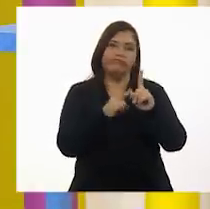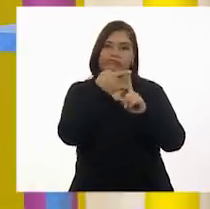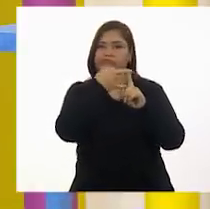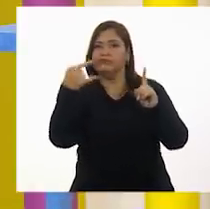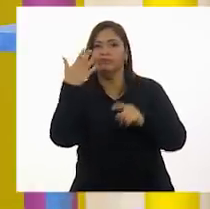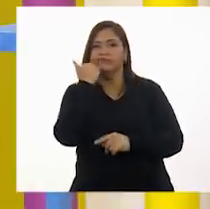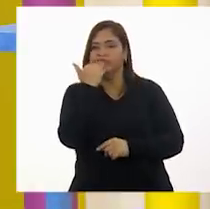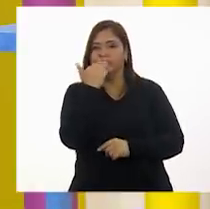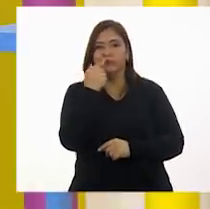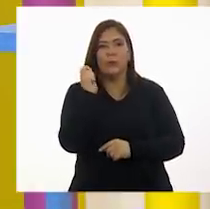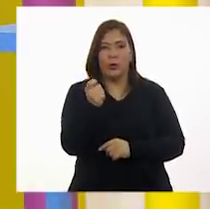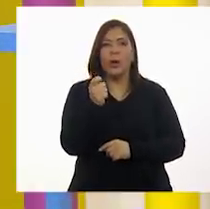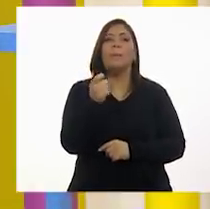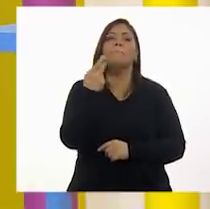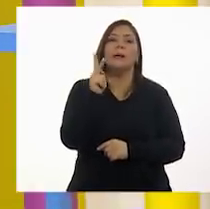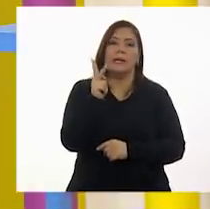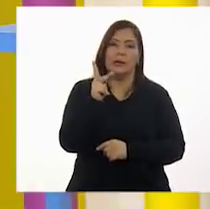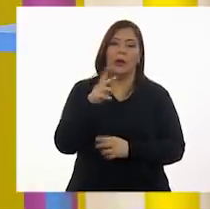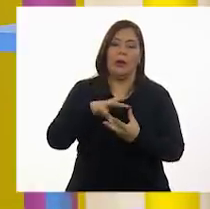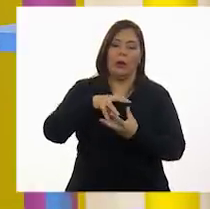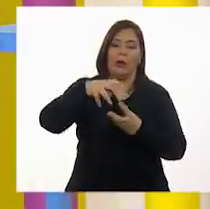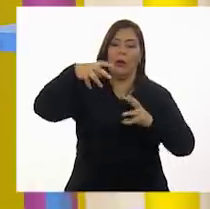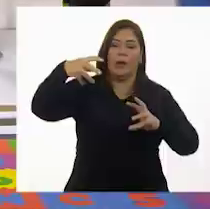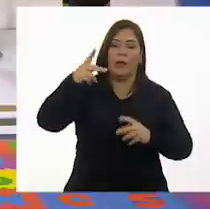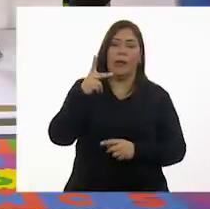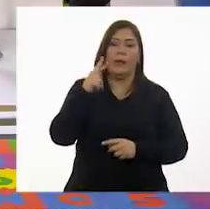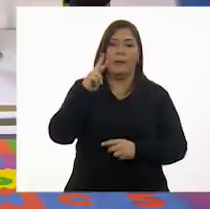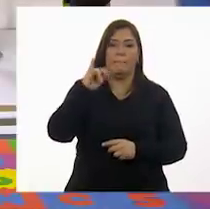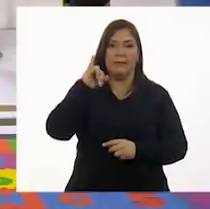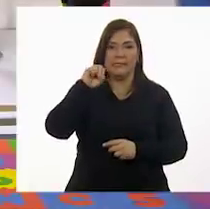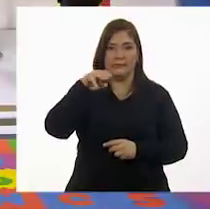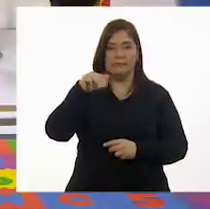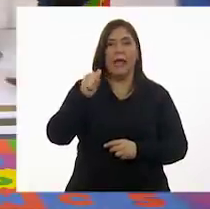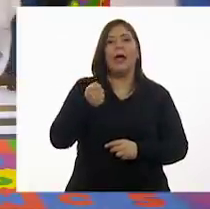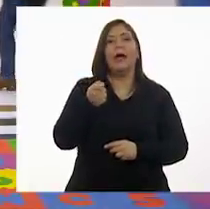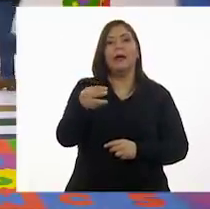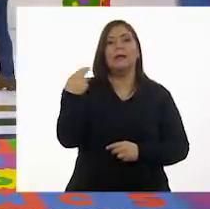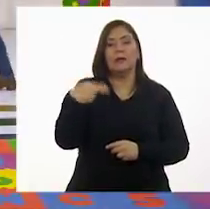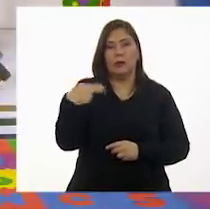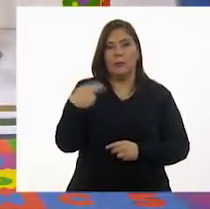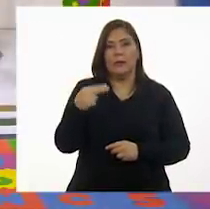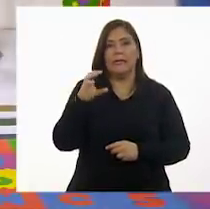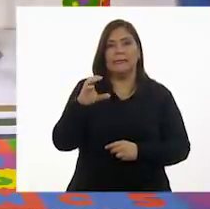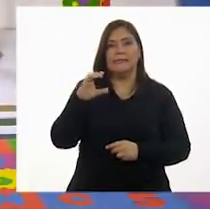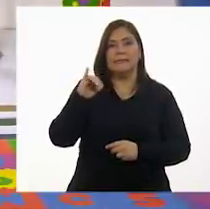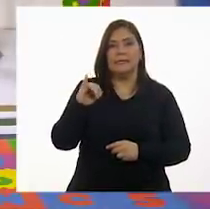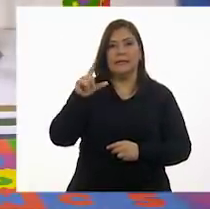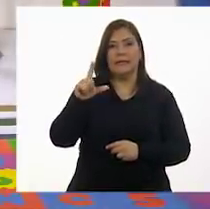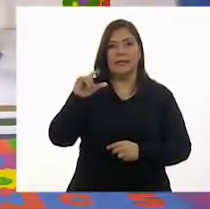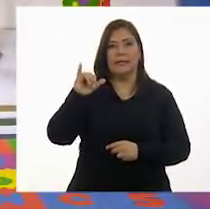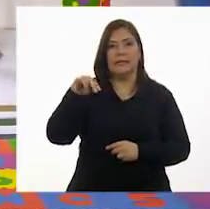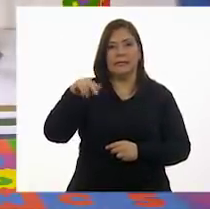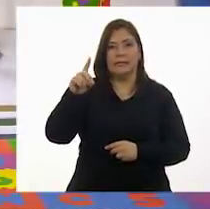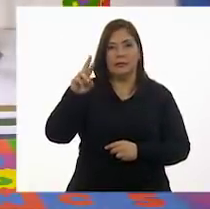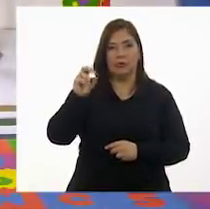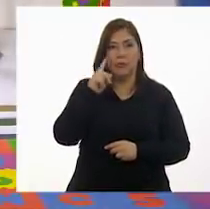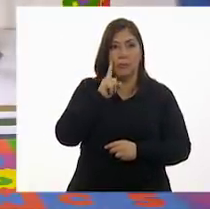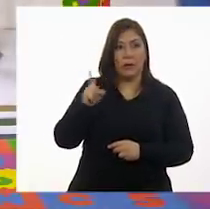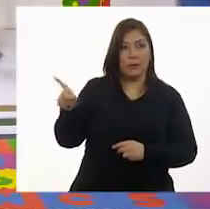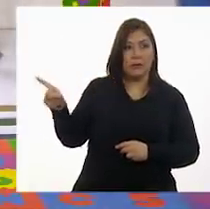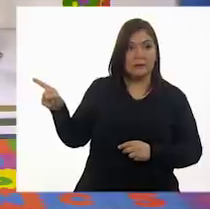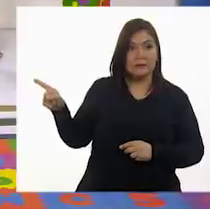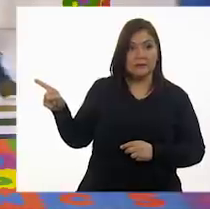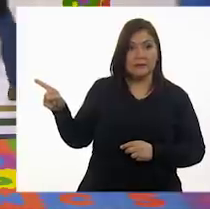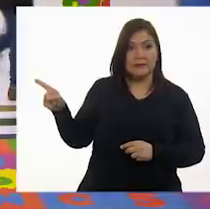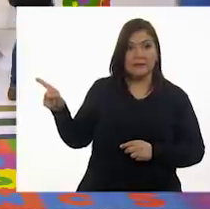es un prisma que se llama cilindro. ¿Qué te parece si la pegamos? A ver. Pero también pegamos primero